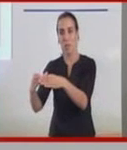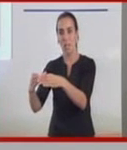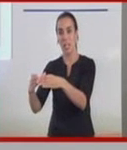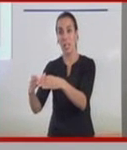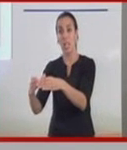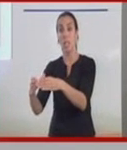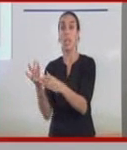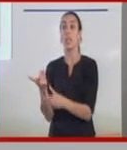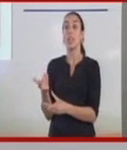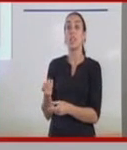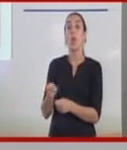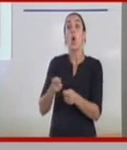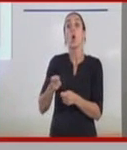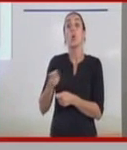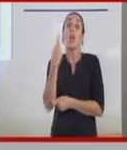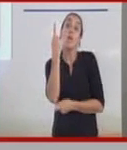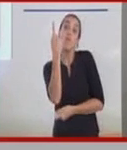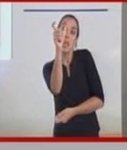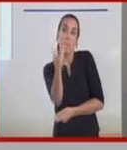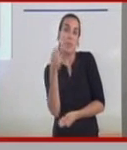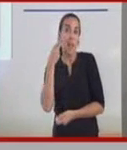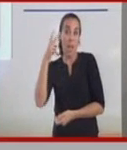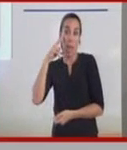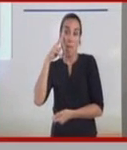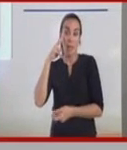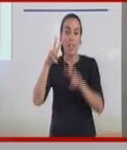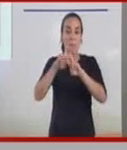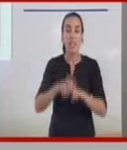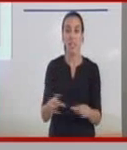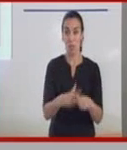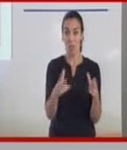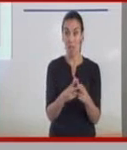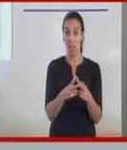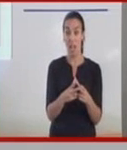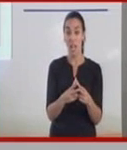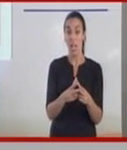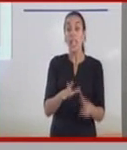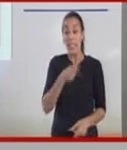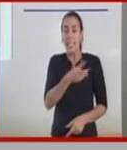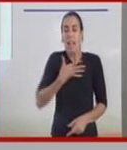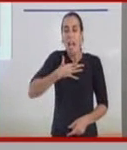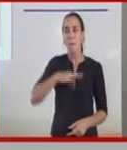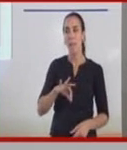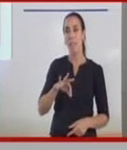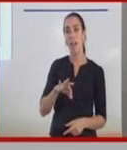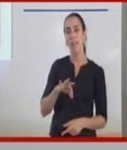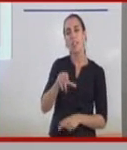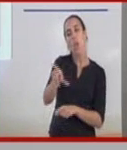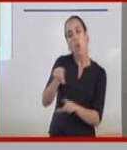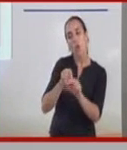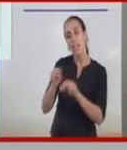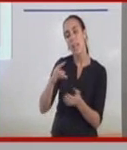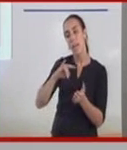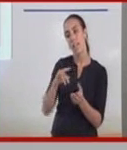bien moderados y organizados por un experto en investigación social, que sea capaz de extraer o de aplicar una metodología de